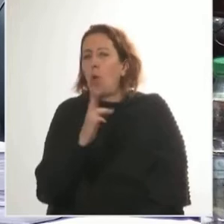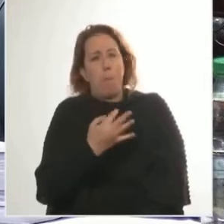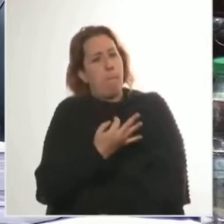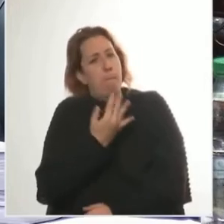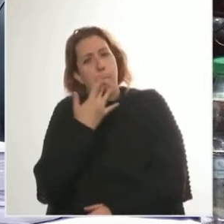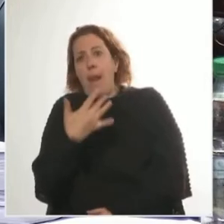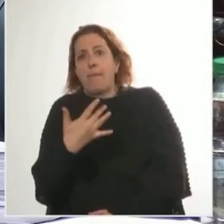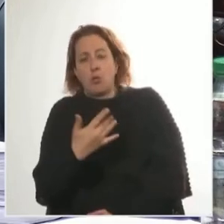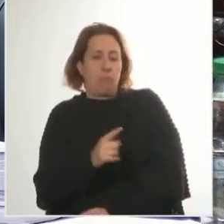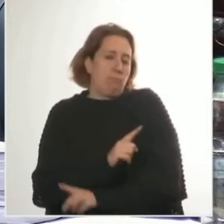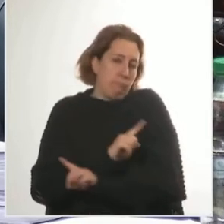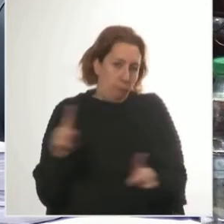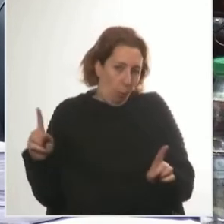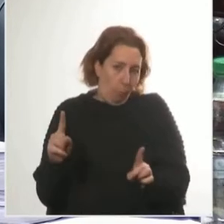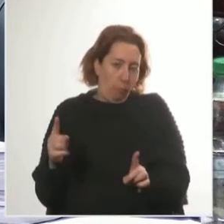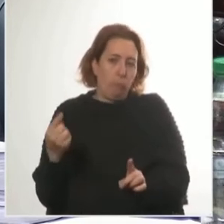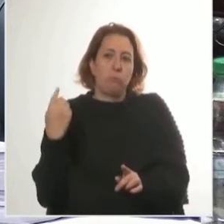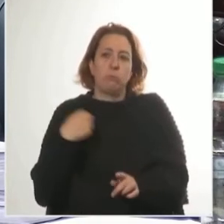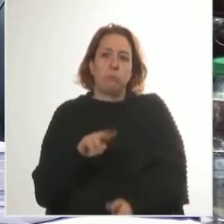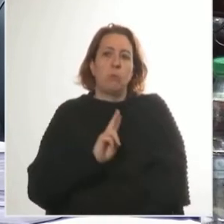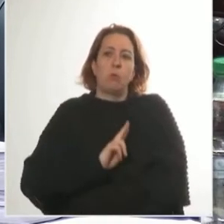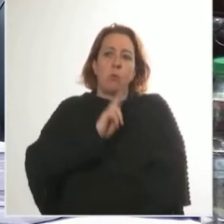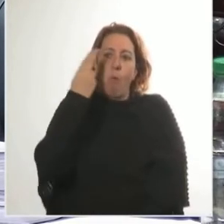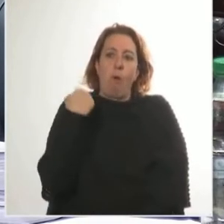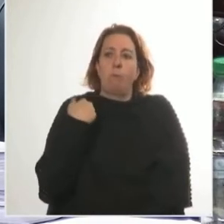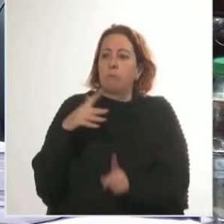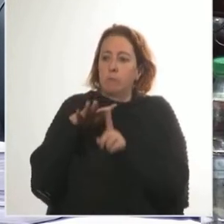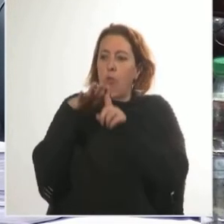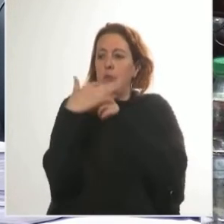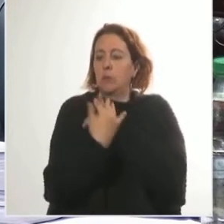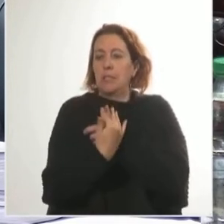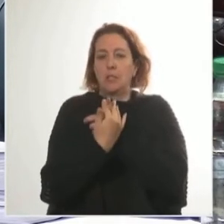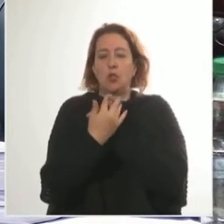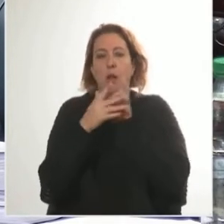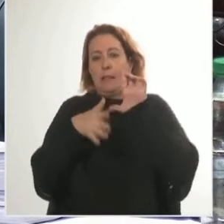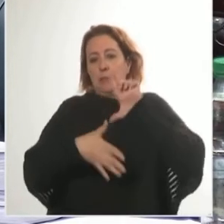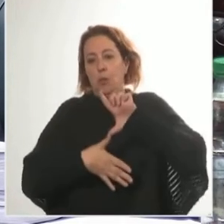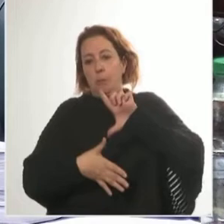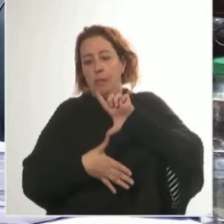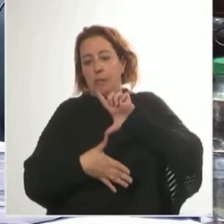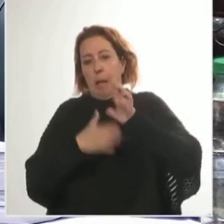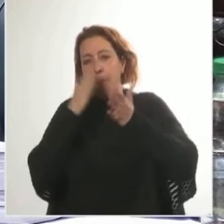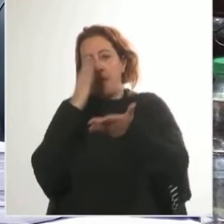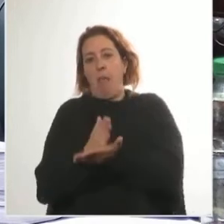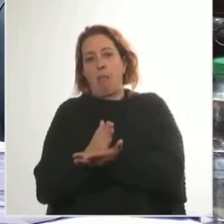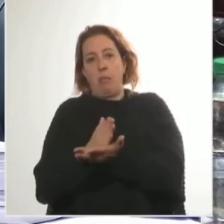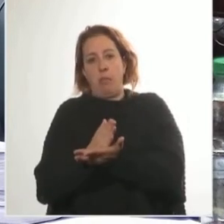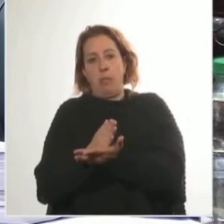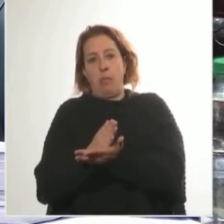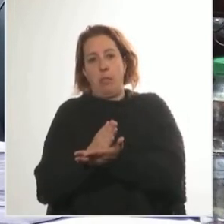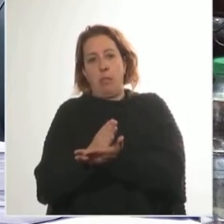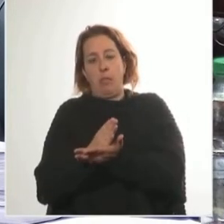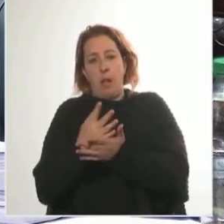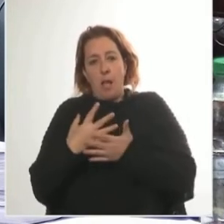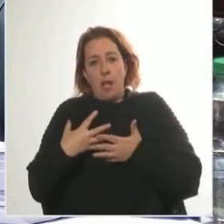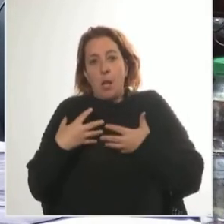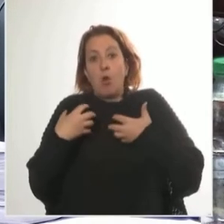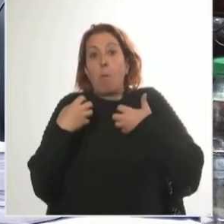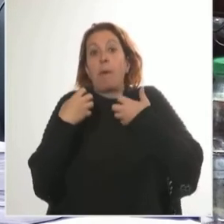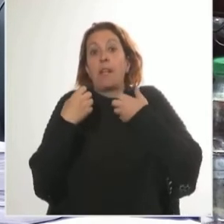maravilloso? No. Uruguay, en el contexto latinoamericano, está a mitad de tabla en la